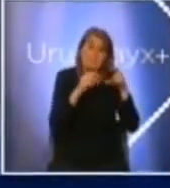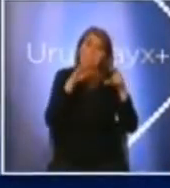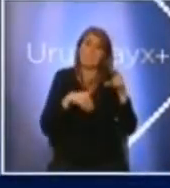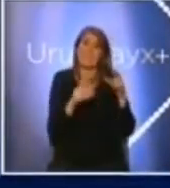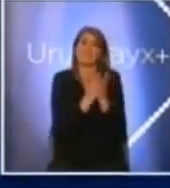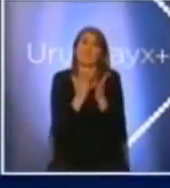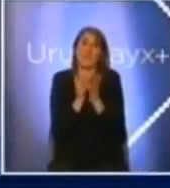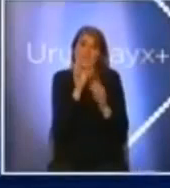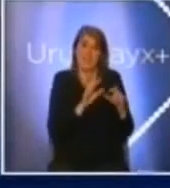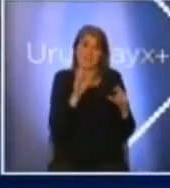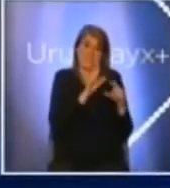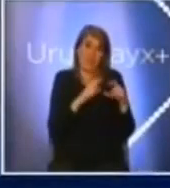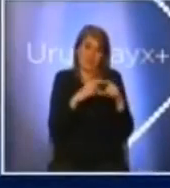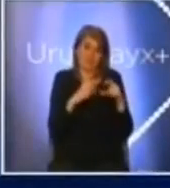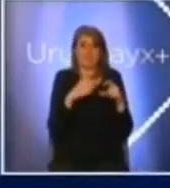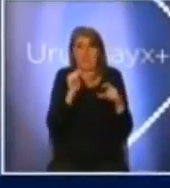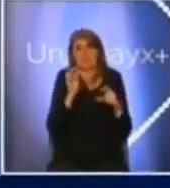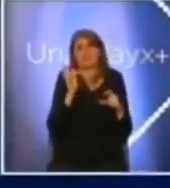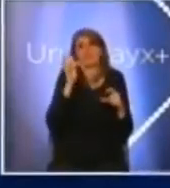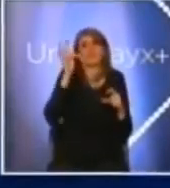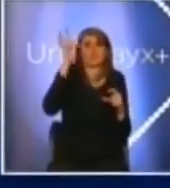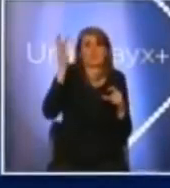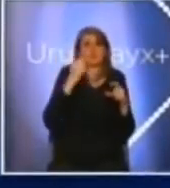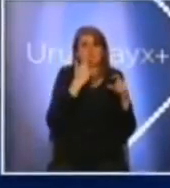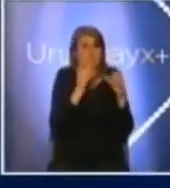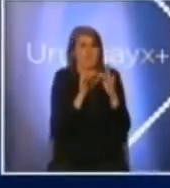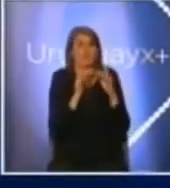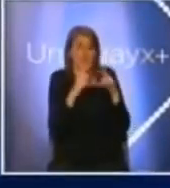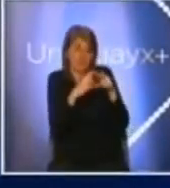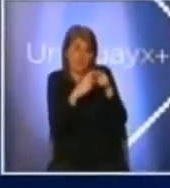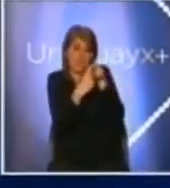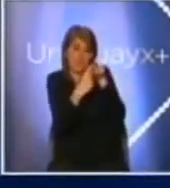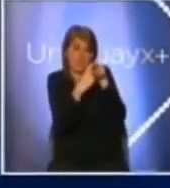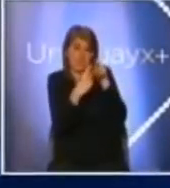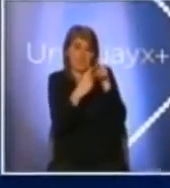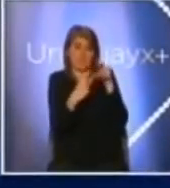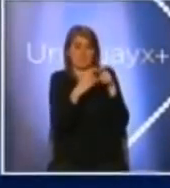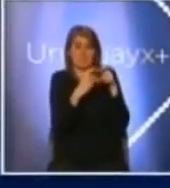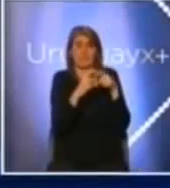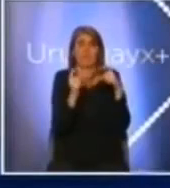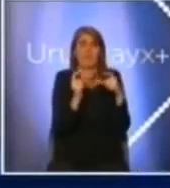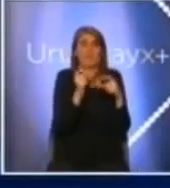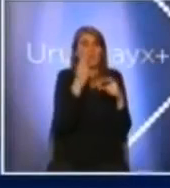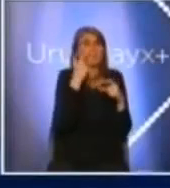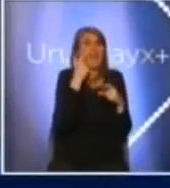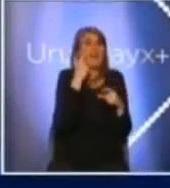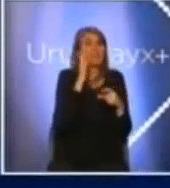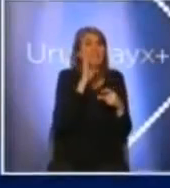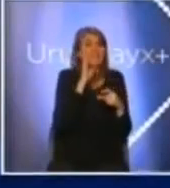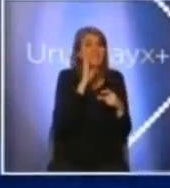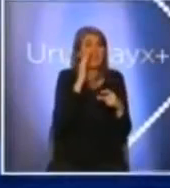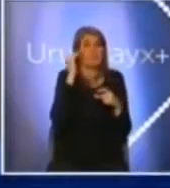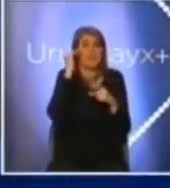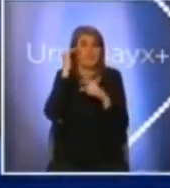agregarse progresivamente. Por ejemplo, el contacto directo a través de estas tarjetas u otras entre los padres con los